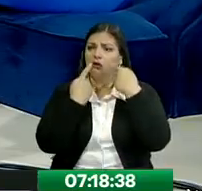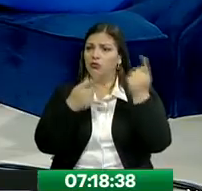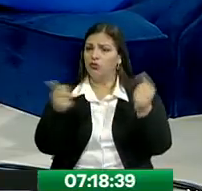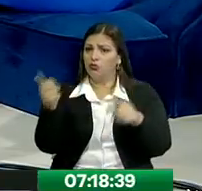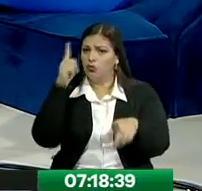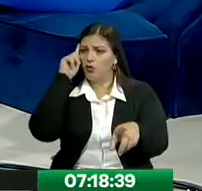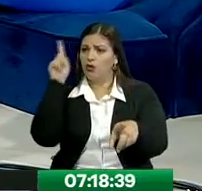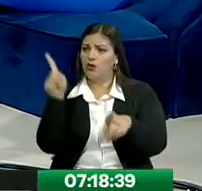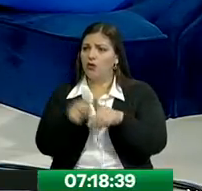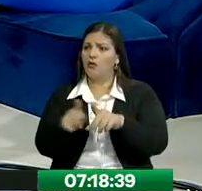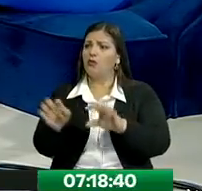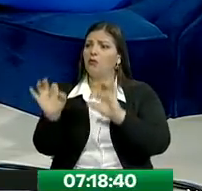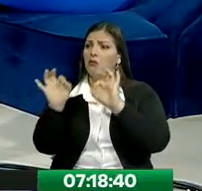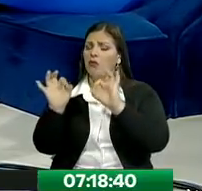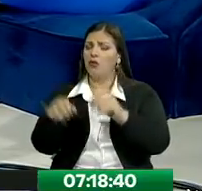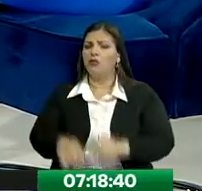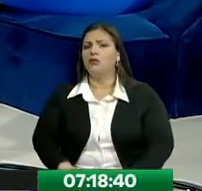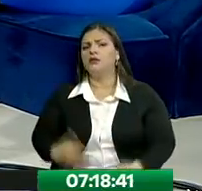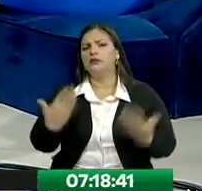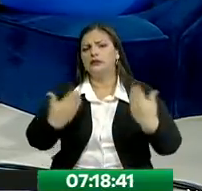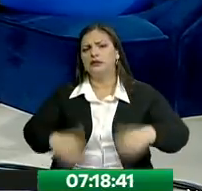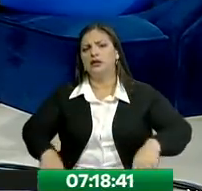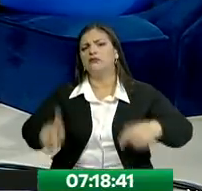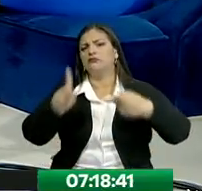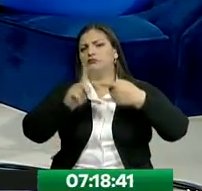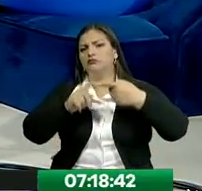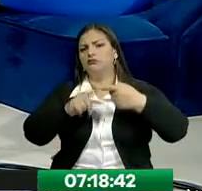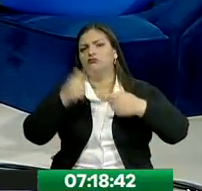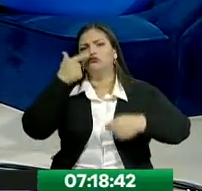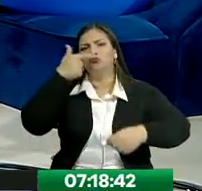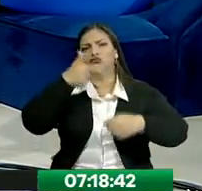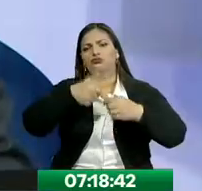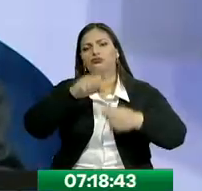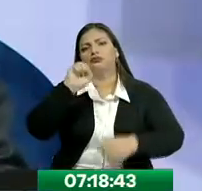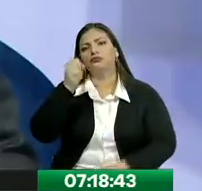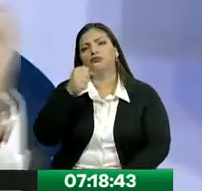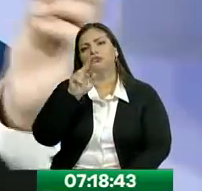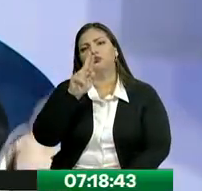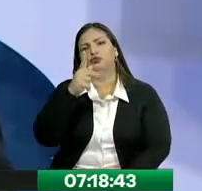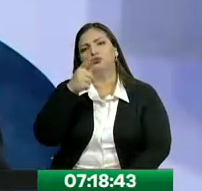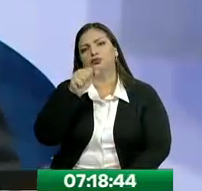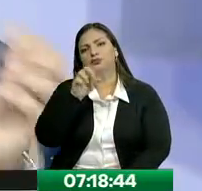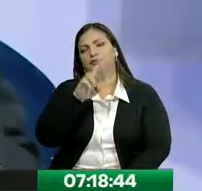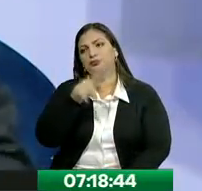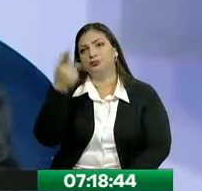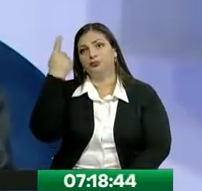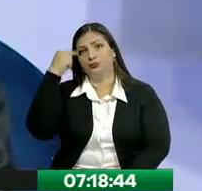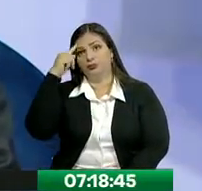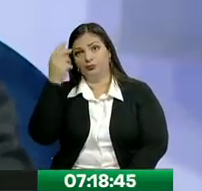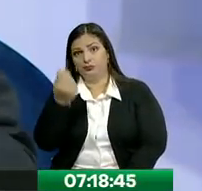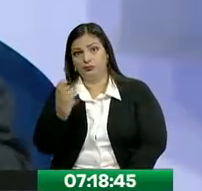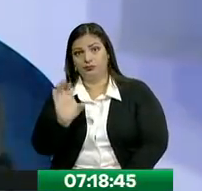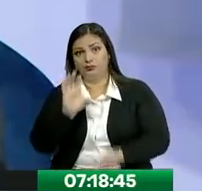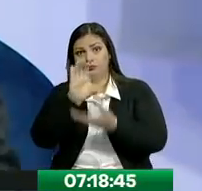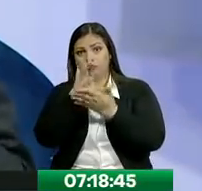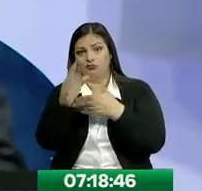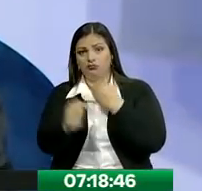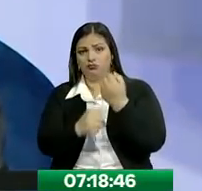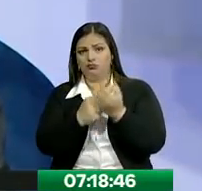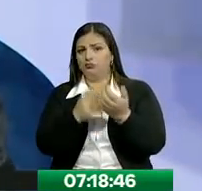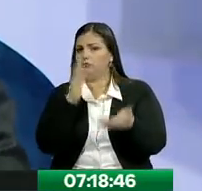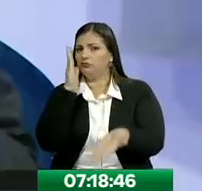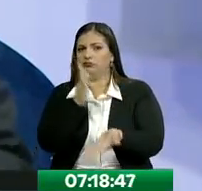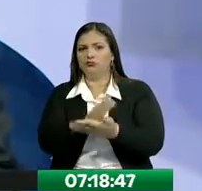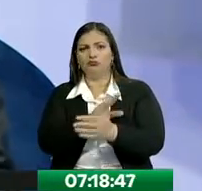demás subsidios a otros combustibles. Y ahí es donde es importante que nos sentemos, el sector público y el sector privado, a entender la